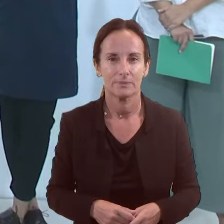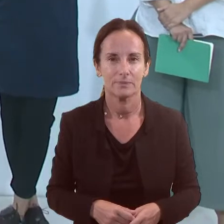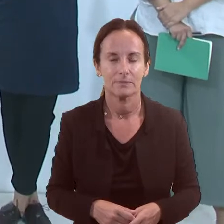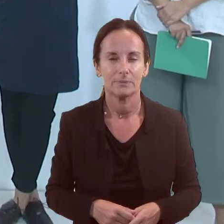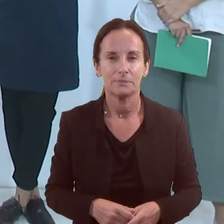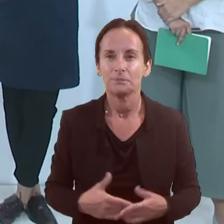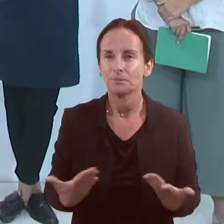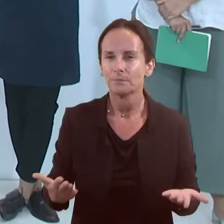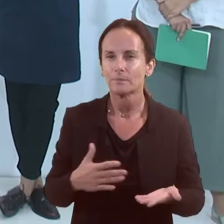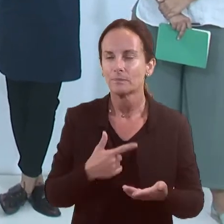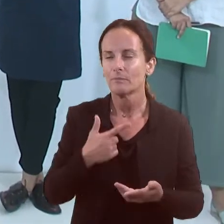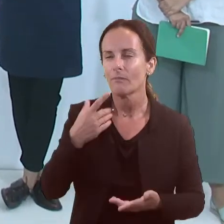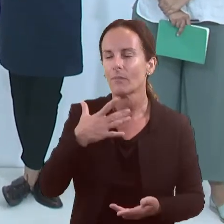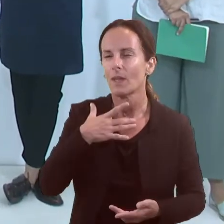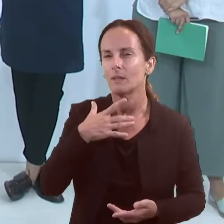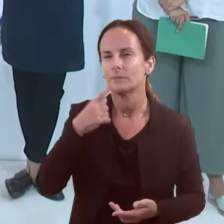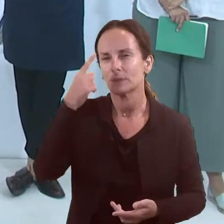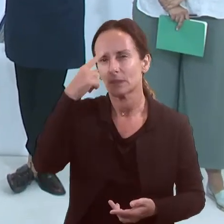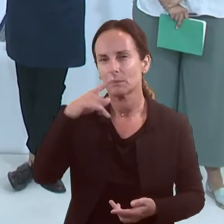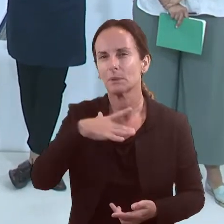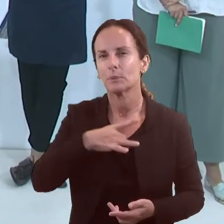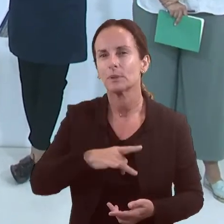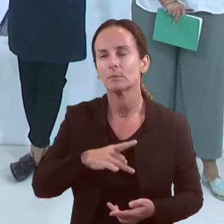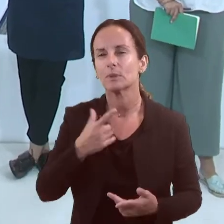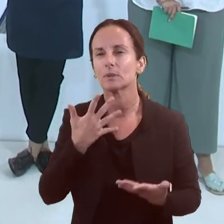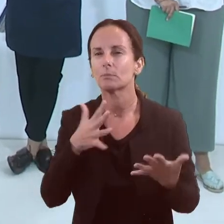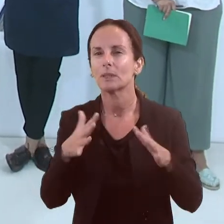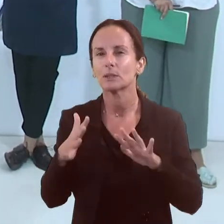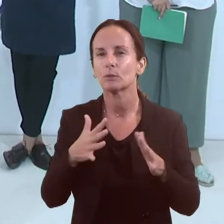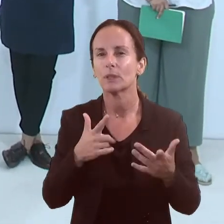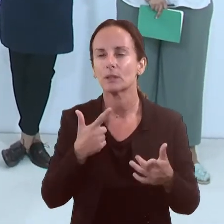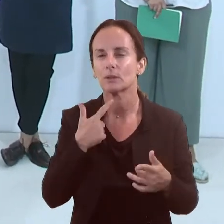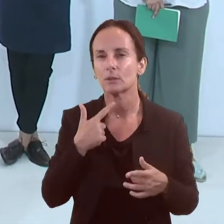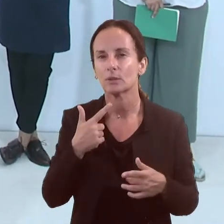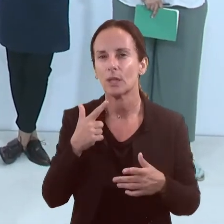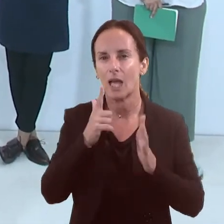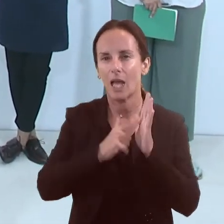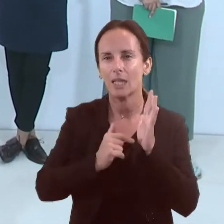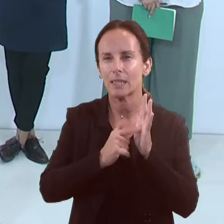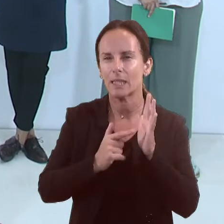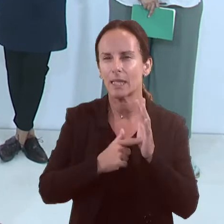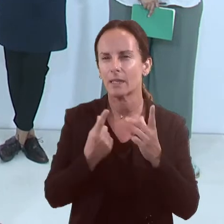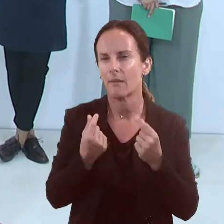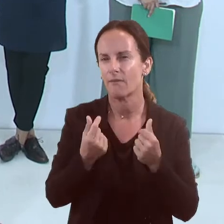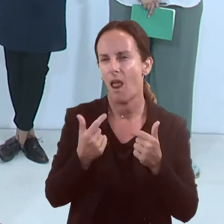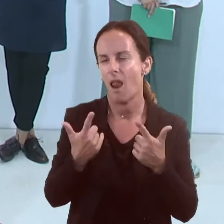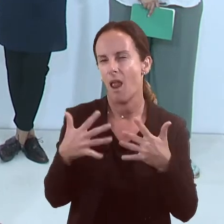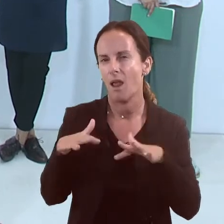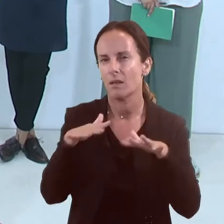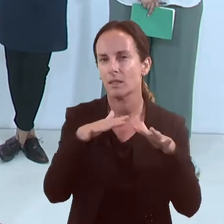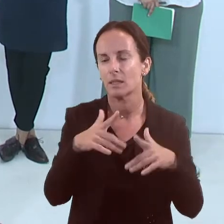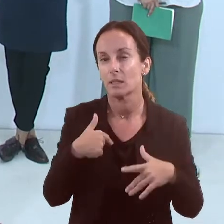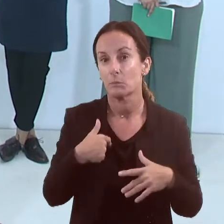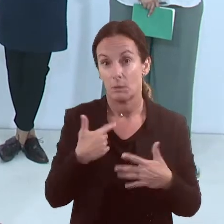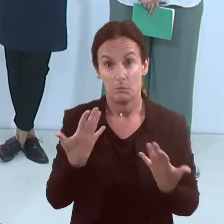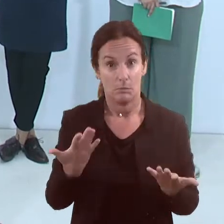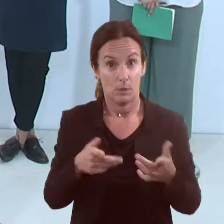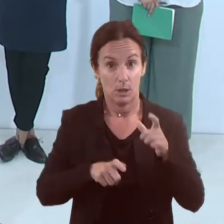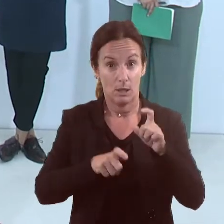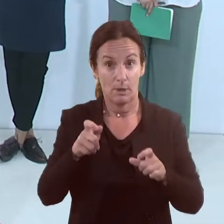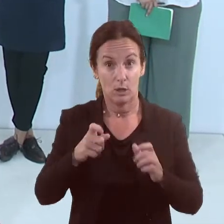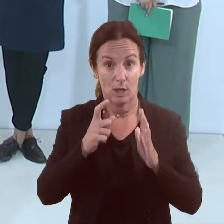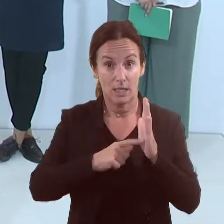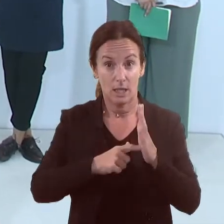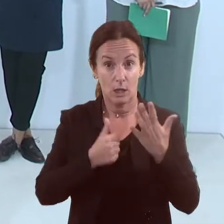Si podríamos saber más o menos qué precio de alquiler se ha previsto, porque entiendo que las 160 personas vivirían solas